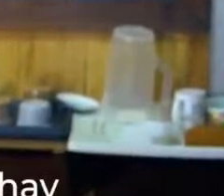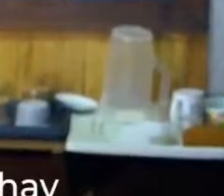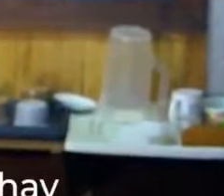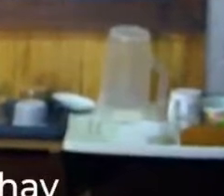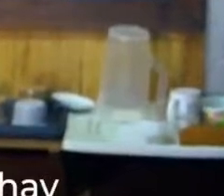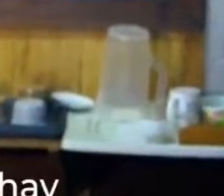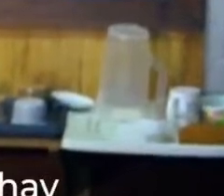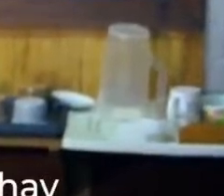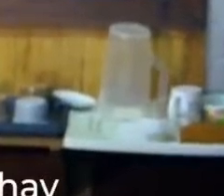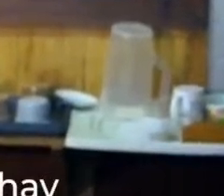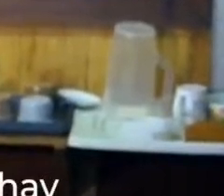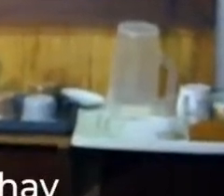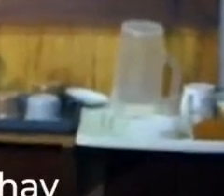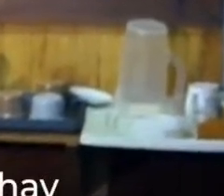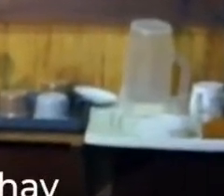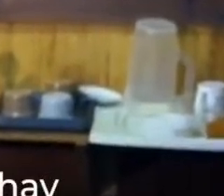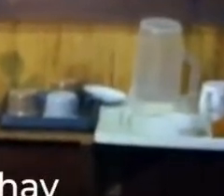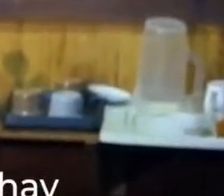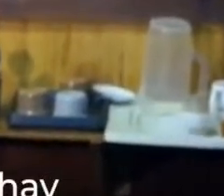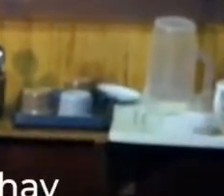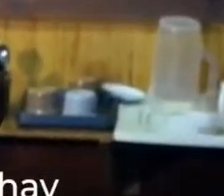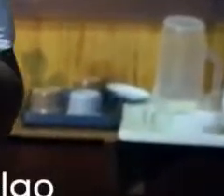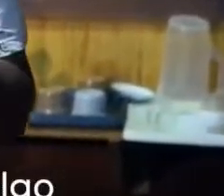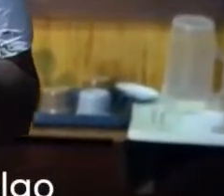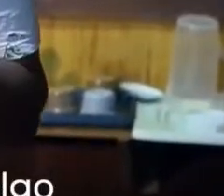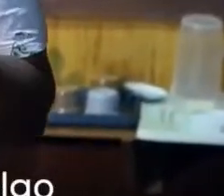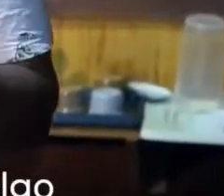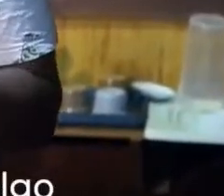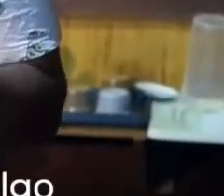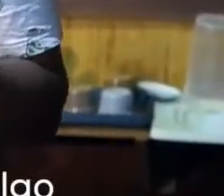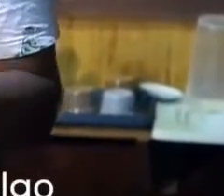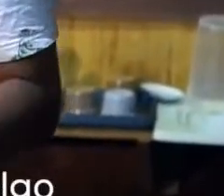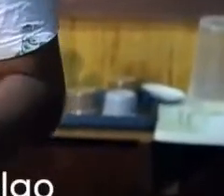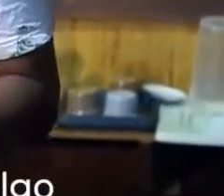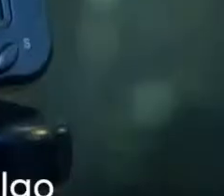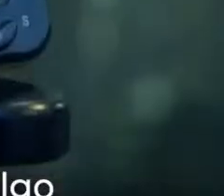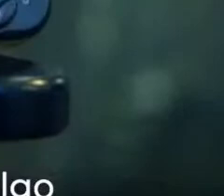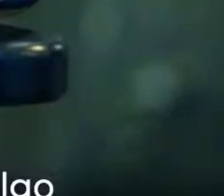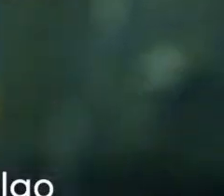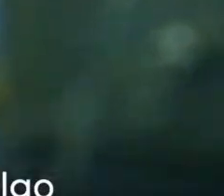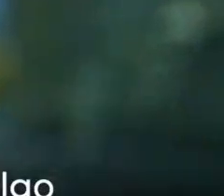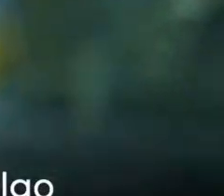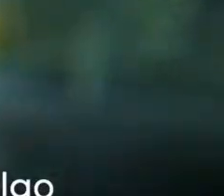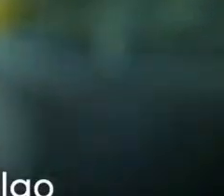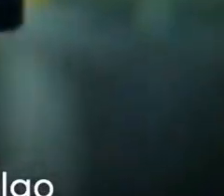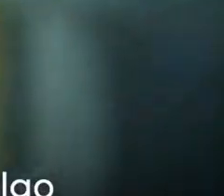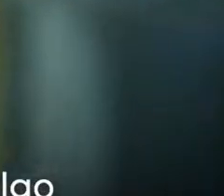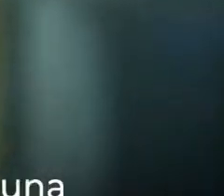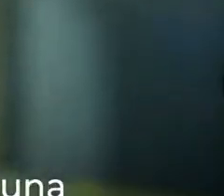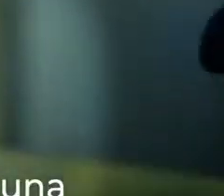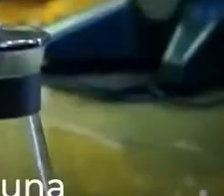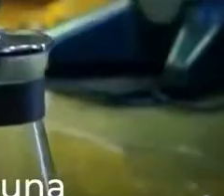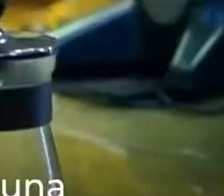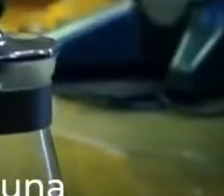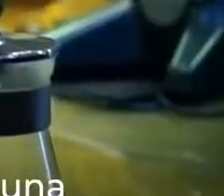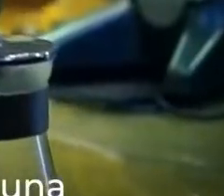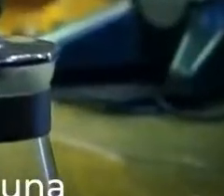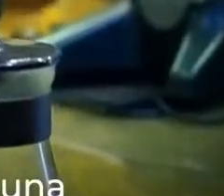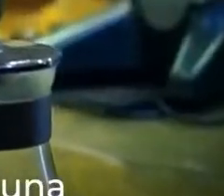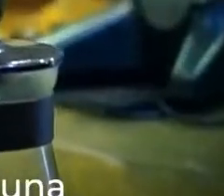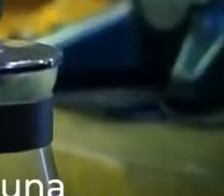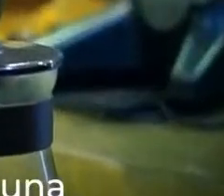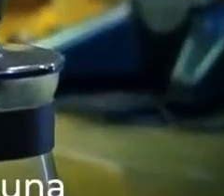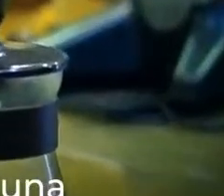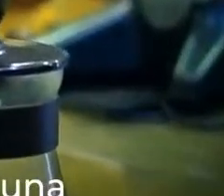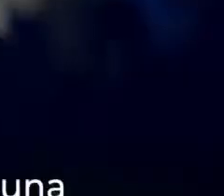Cuando las personas conocen todo lo que hay detrás del café, le dan un valor diferente, lo toman como algo espiritual. Y lo que hacemos en la Chacra